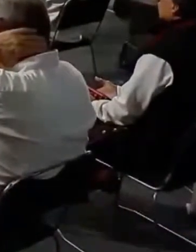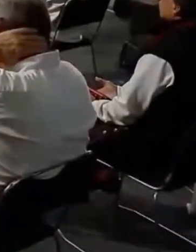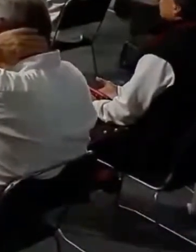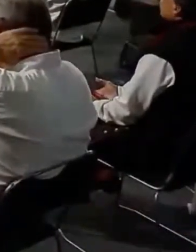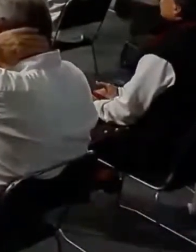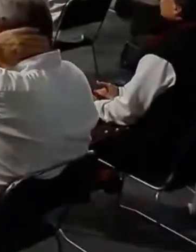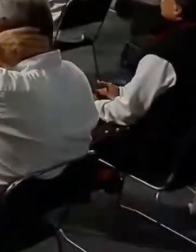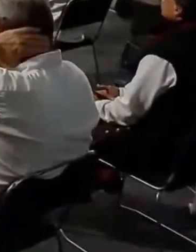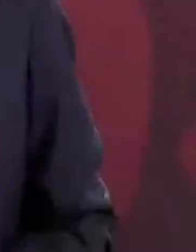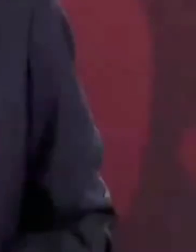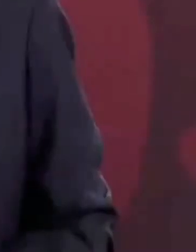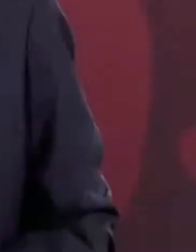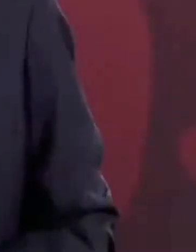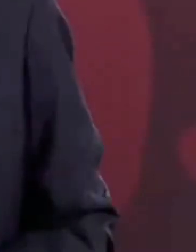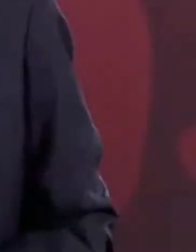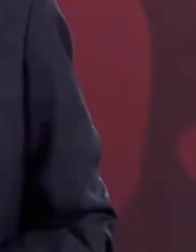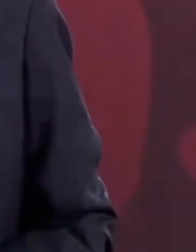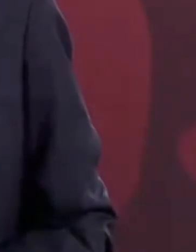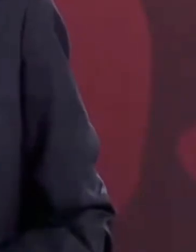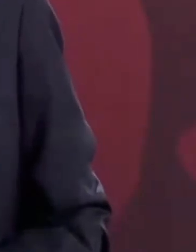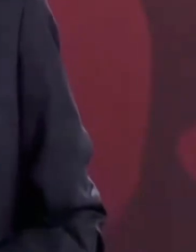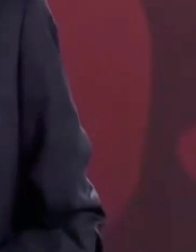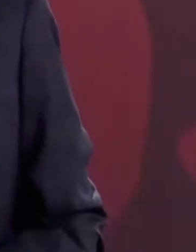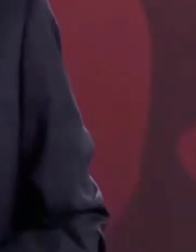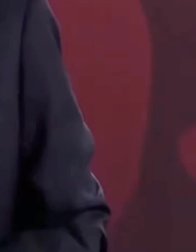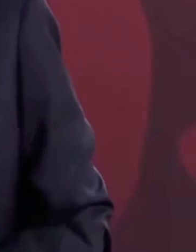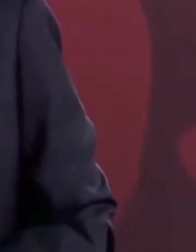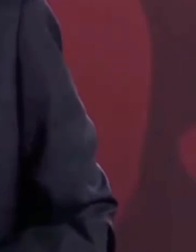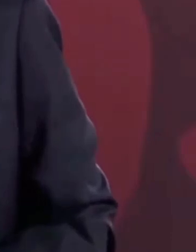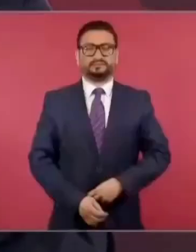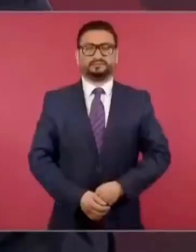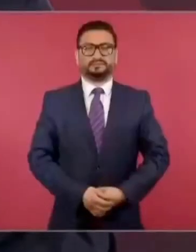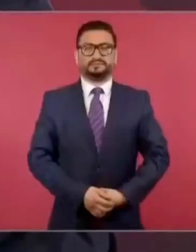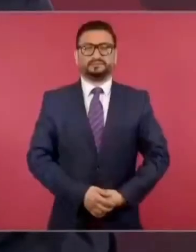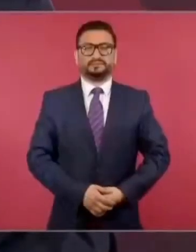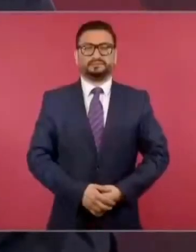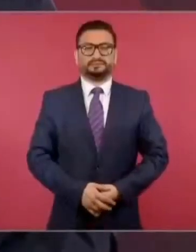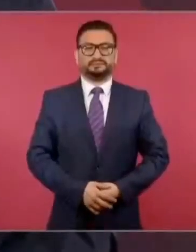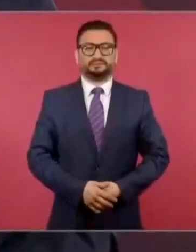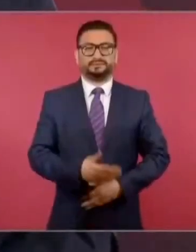Y también esto para los jóvenes.